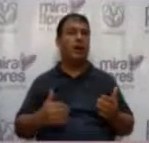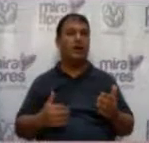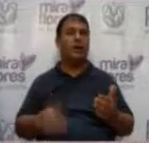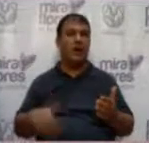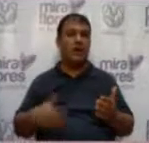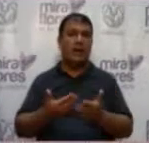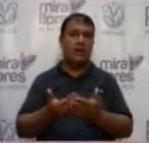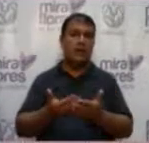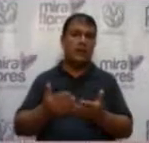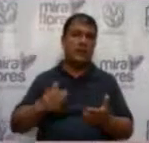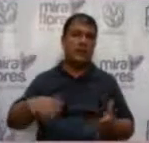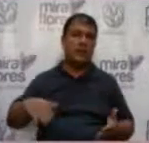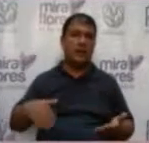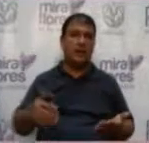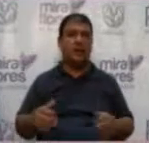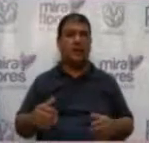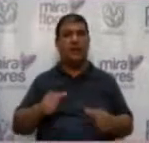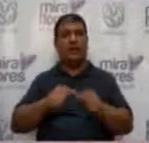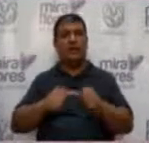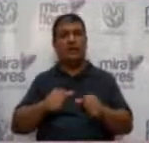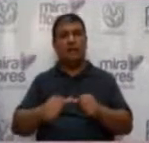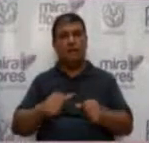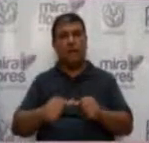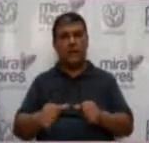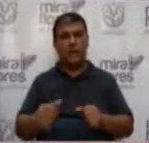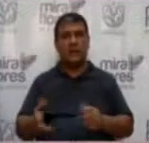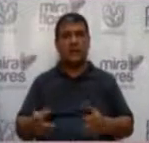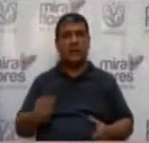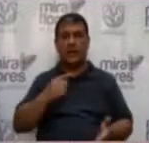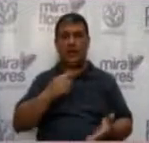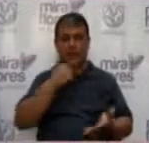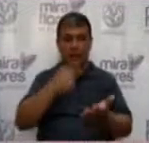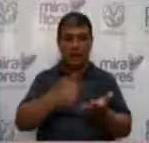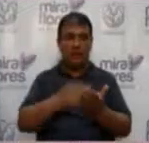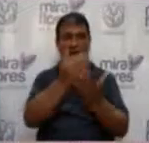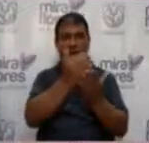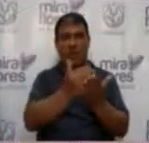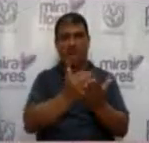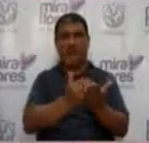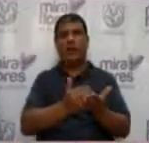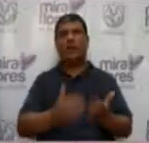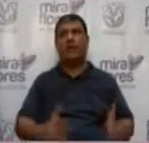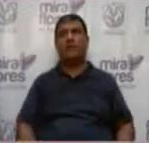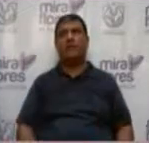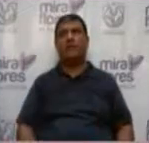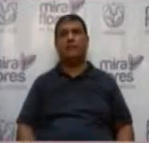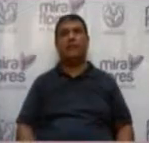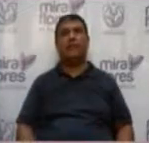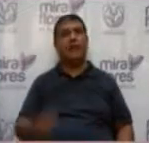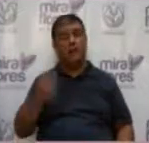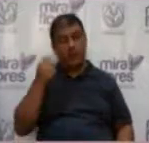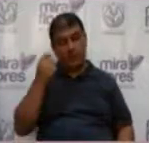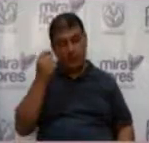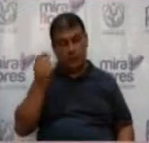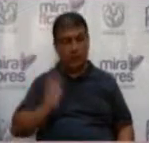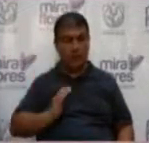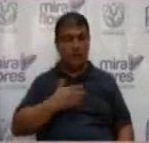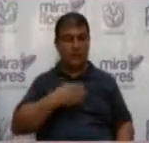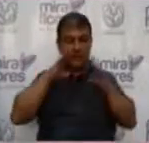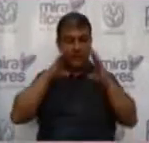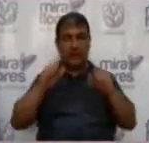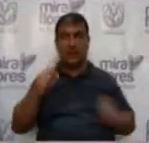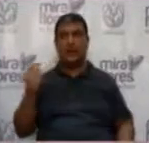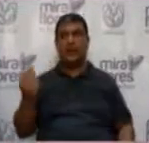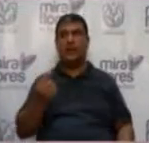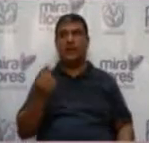más tarde de la fecha en que se notificó la agenda. Entiendo que nuestra secretaria